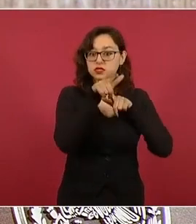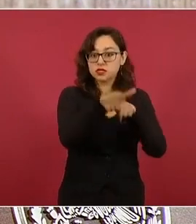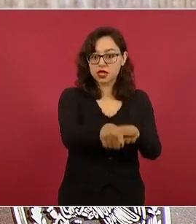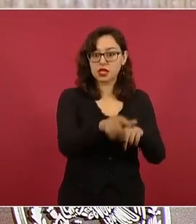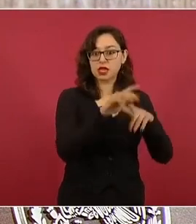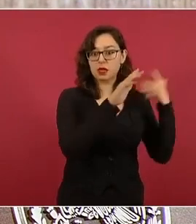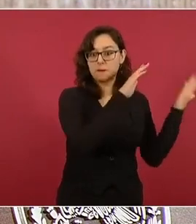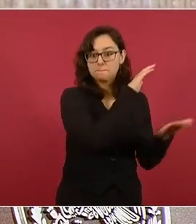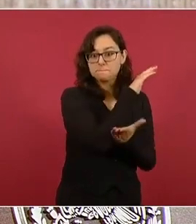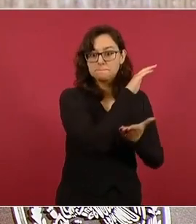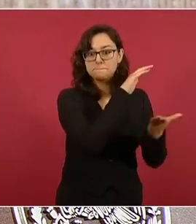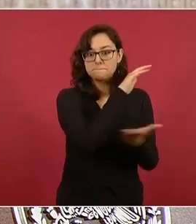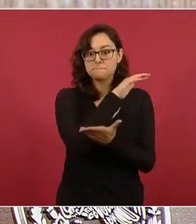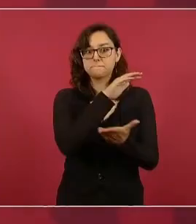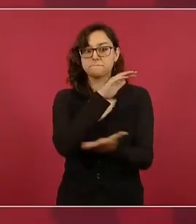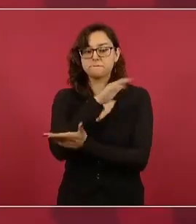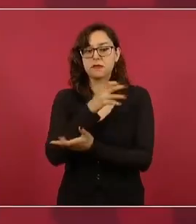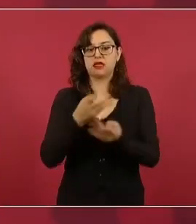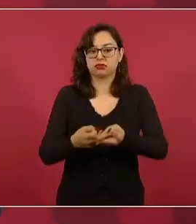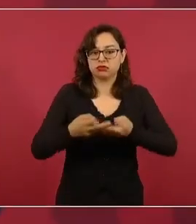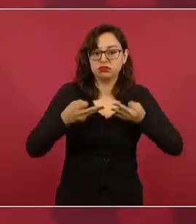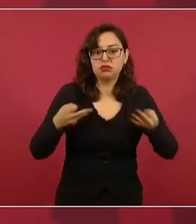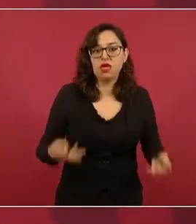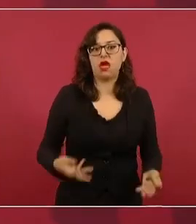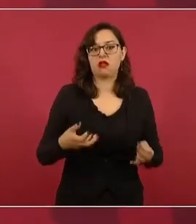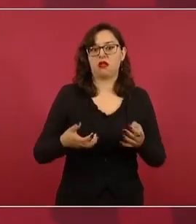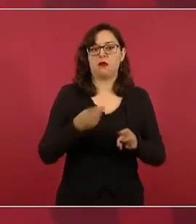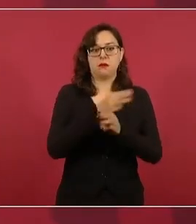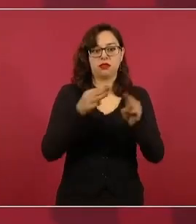que extraigan material.